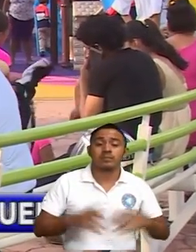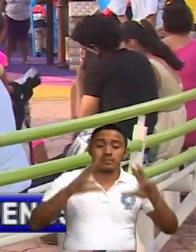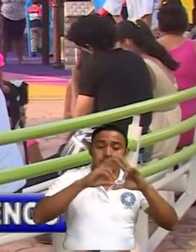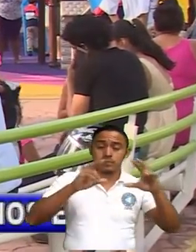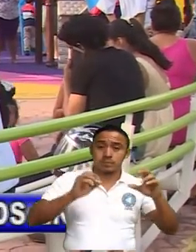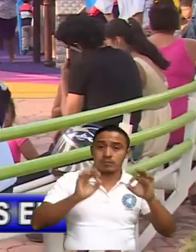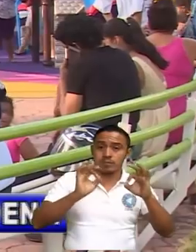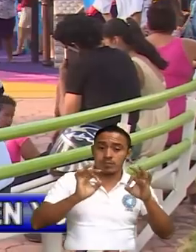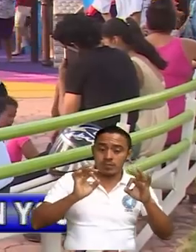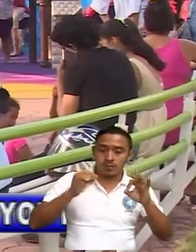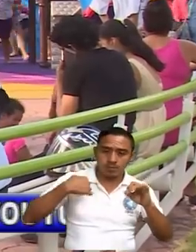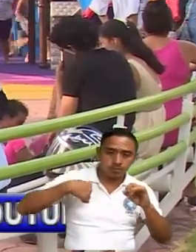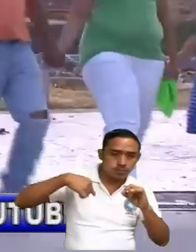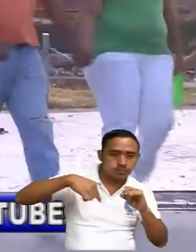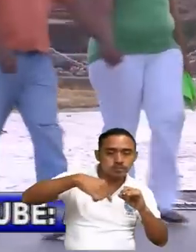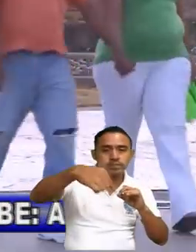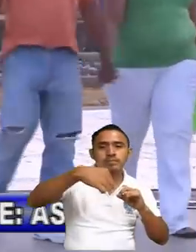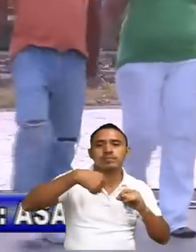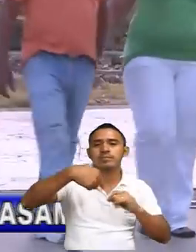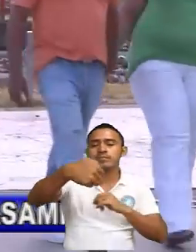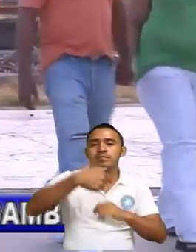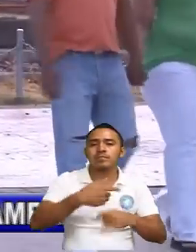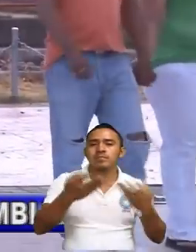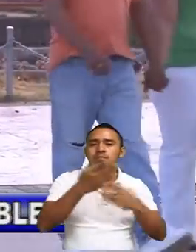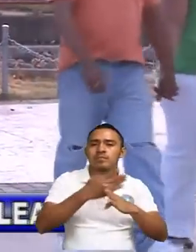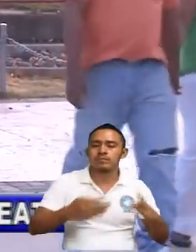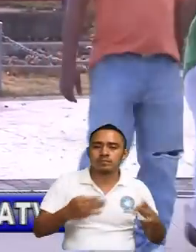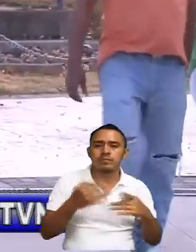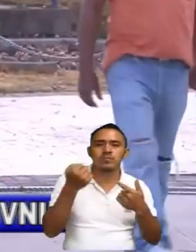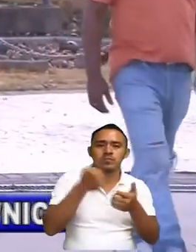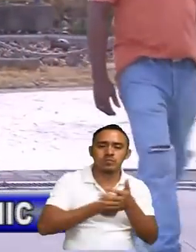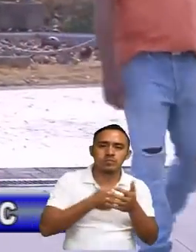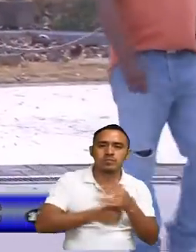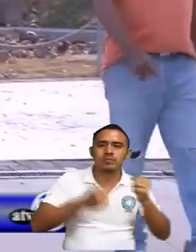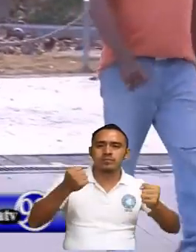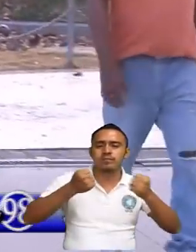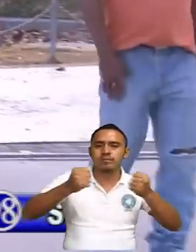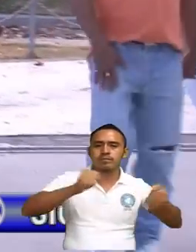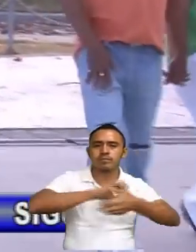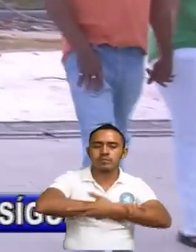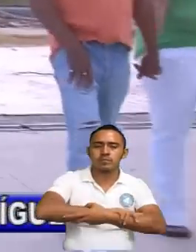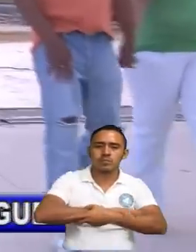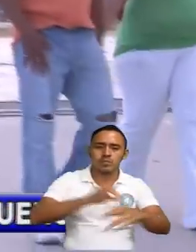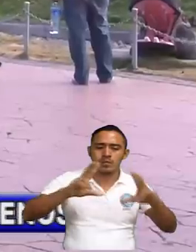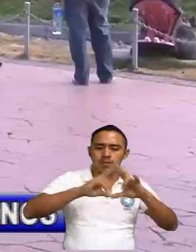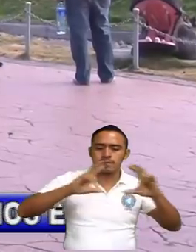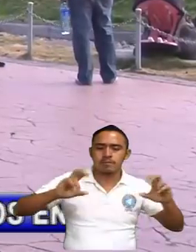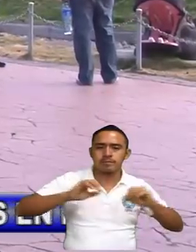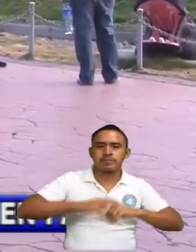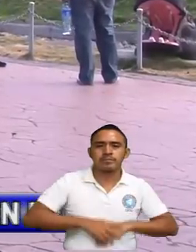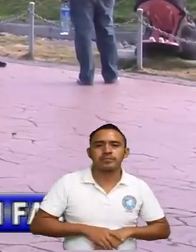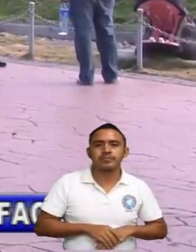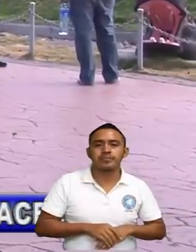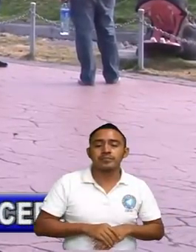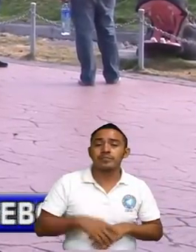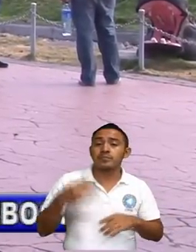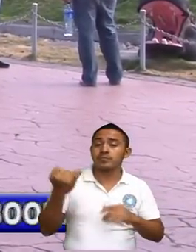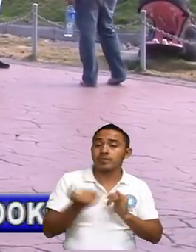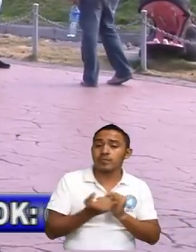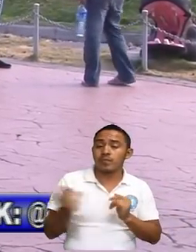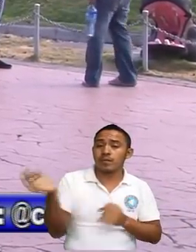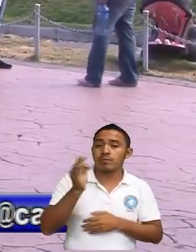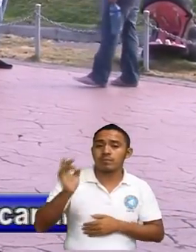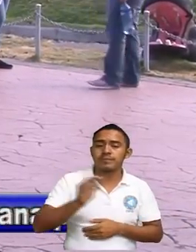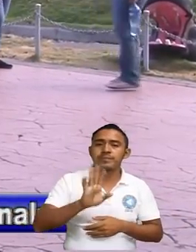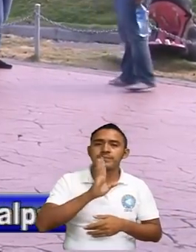Nicaragua se encamina en sendas de paz y se esfuerza por fortalecer la reconciliación en todo el territorio nacional. De esta manera se ha